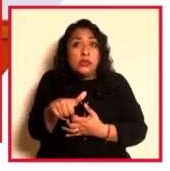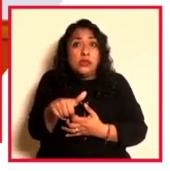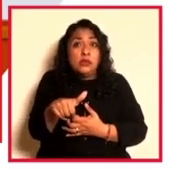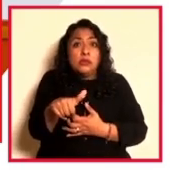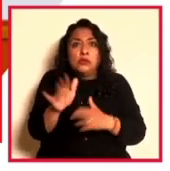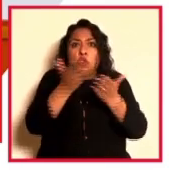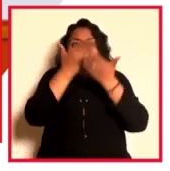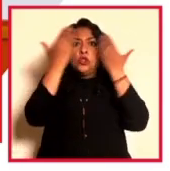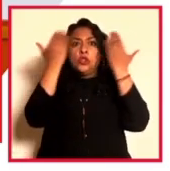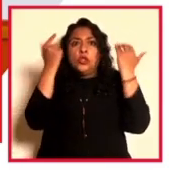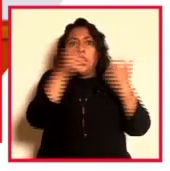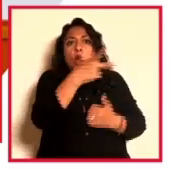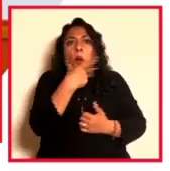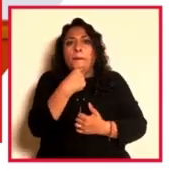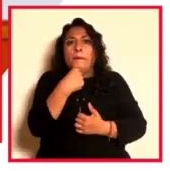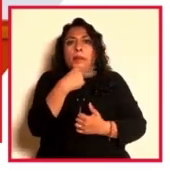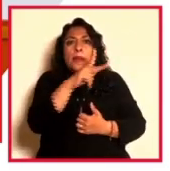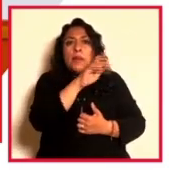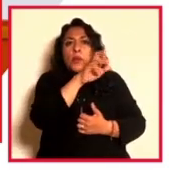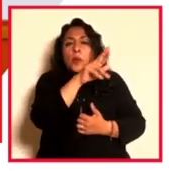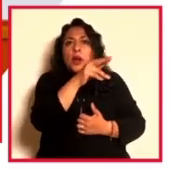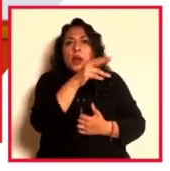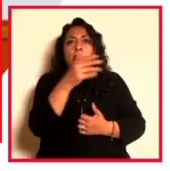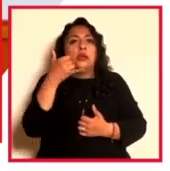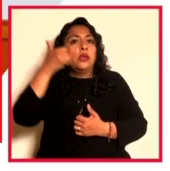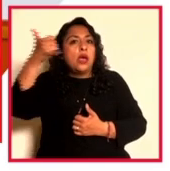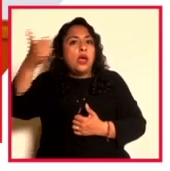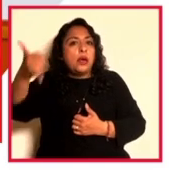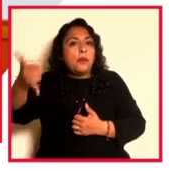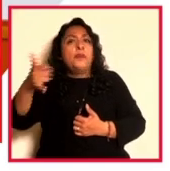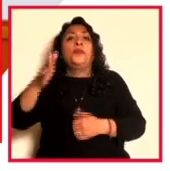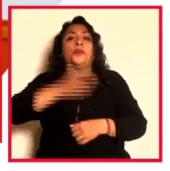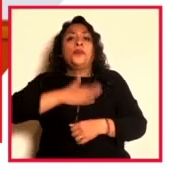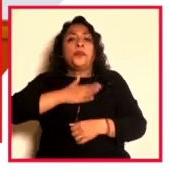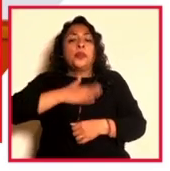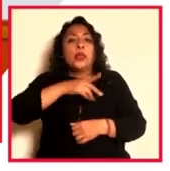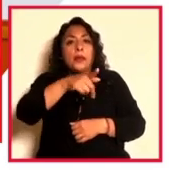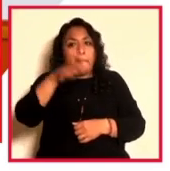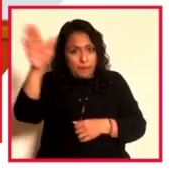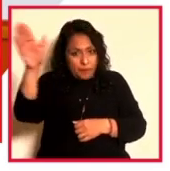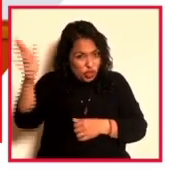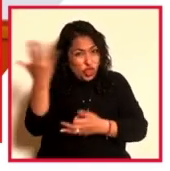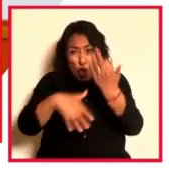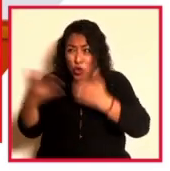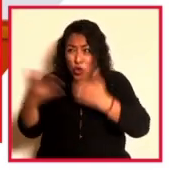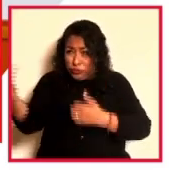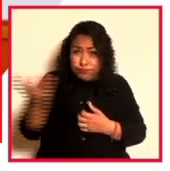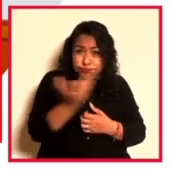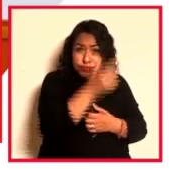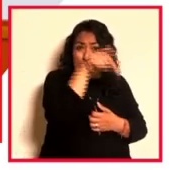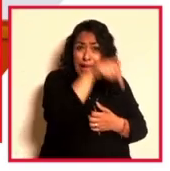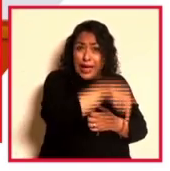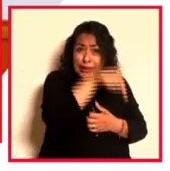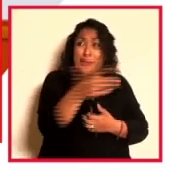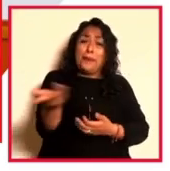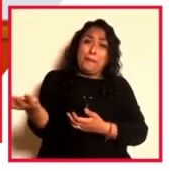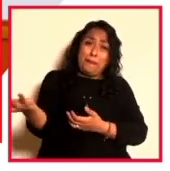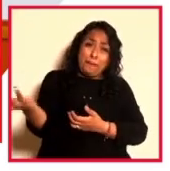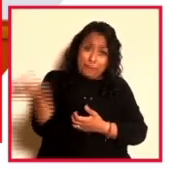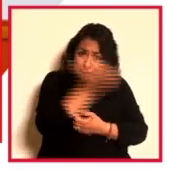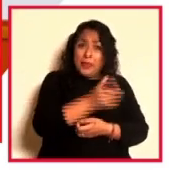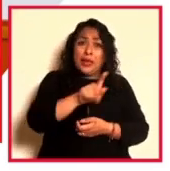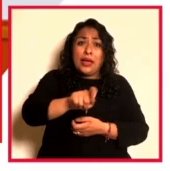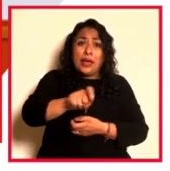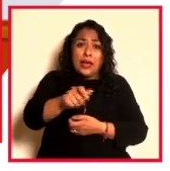Pablo marentes llamó al Canal les dijo Díganle que vengan para acá todos que se vengan al Canal 11 a